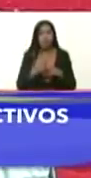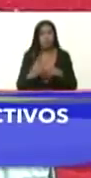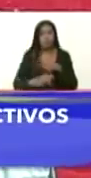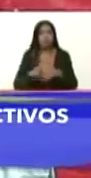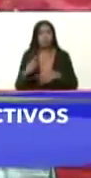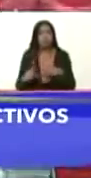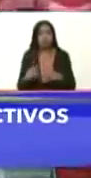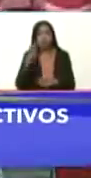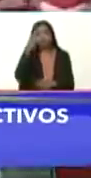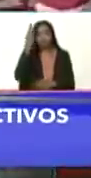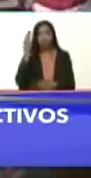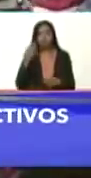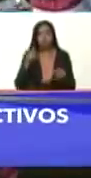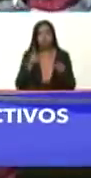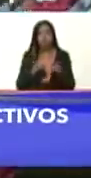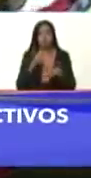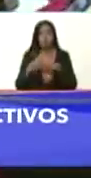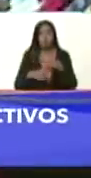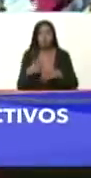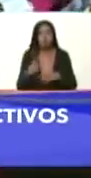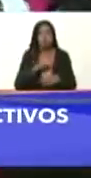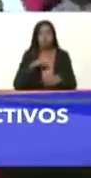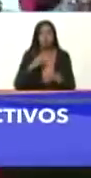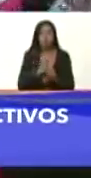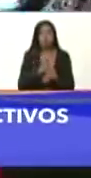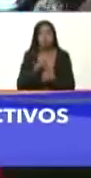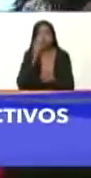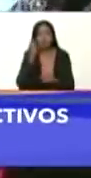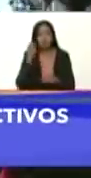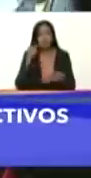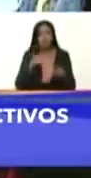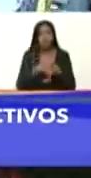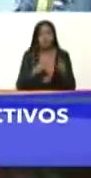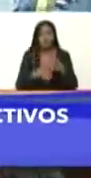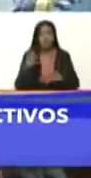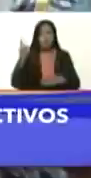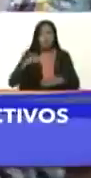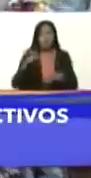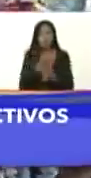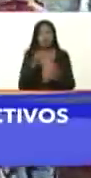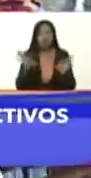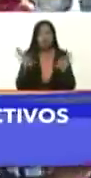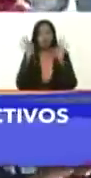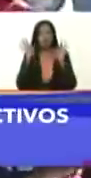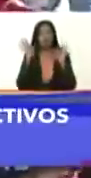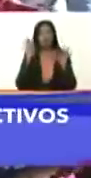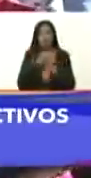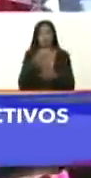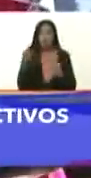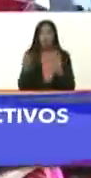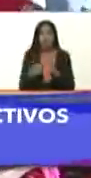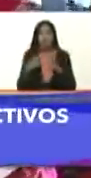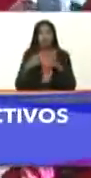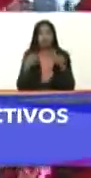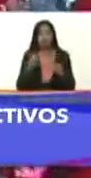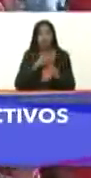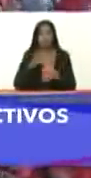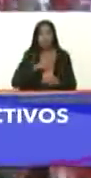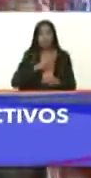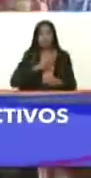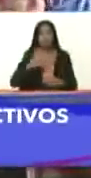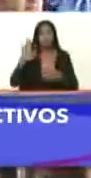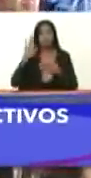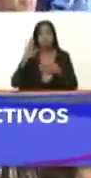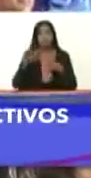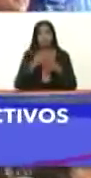productivo de los consejos, productivo de los trabajadores de Guayana, va a tener éxito total. Todo mi compromiso